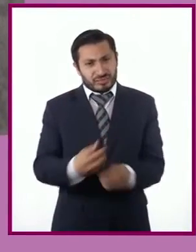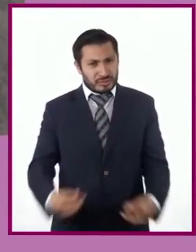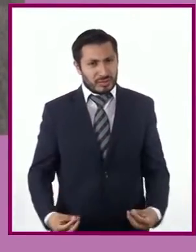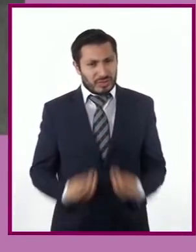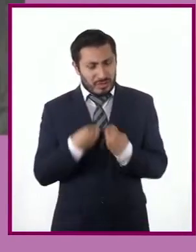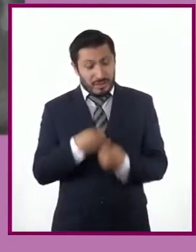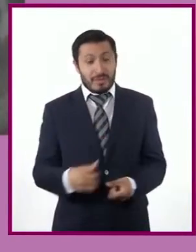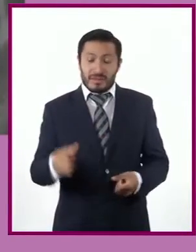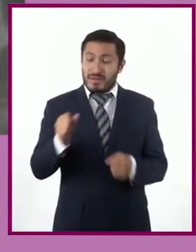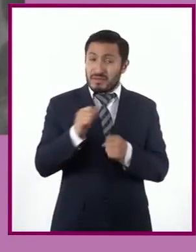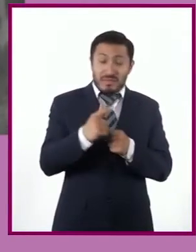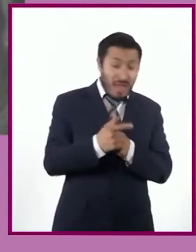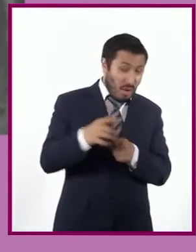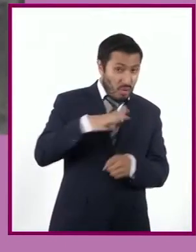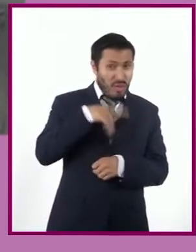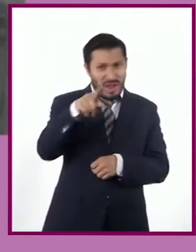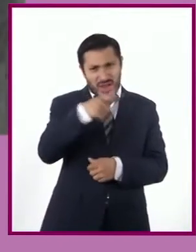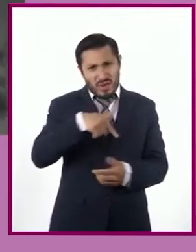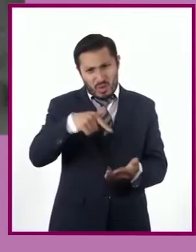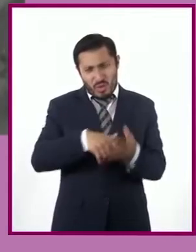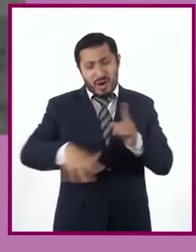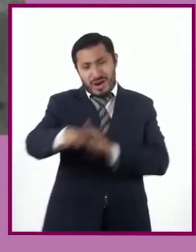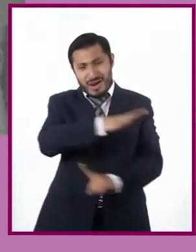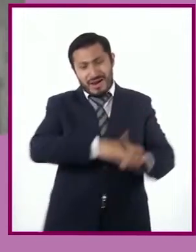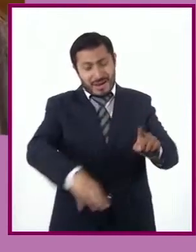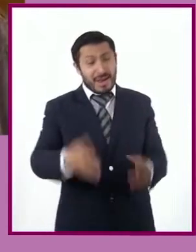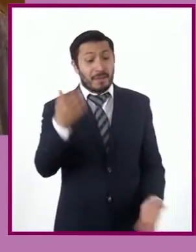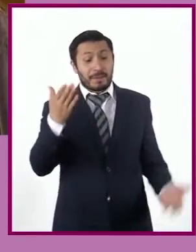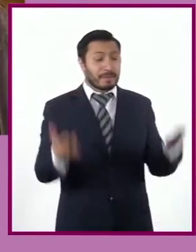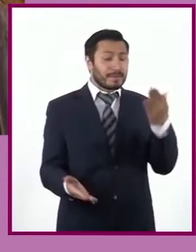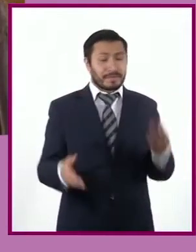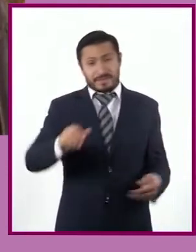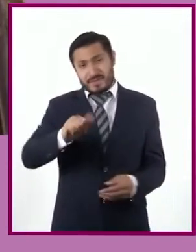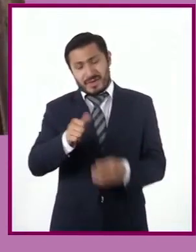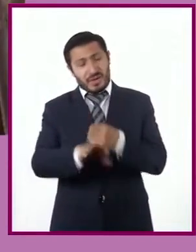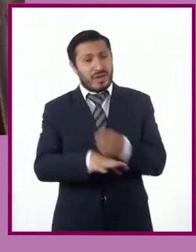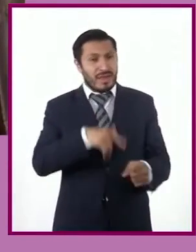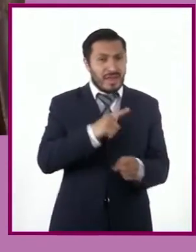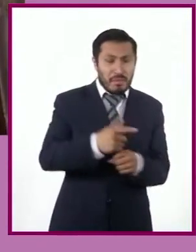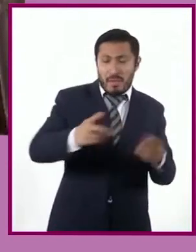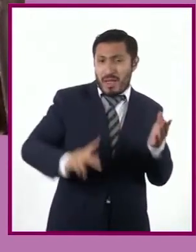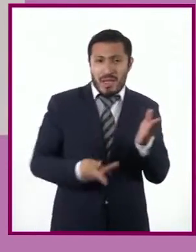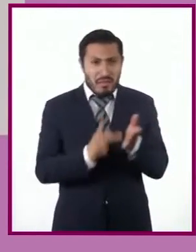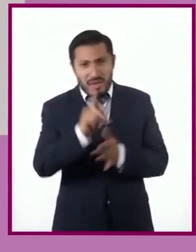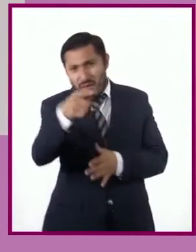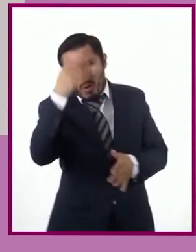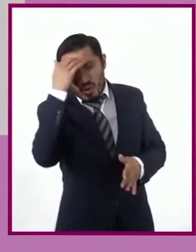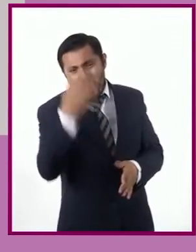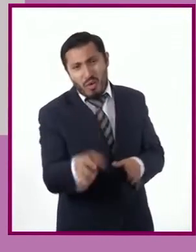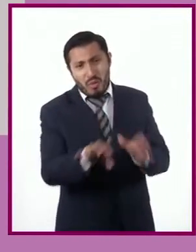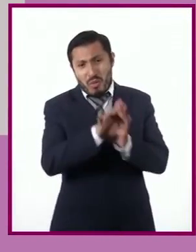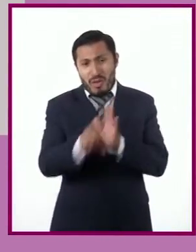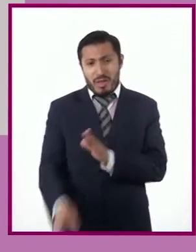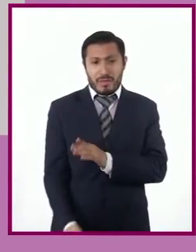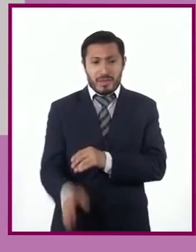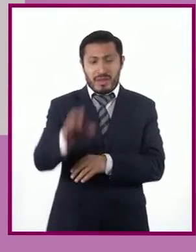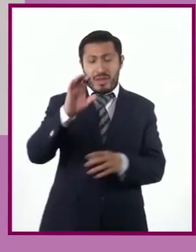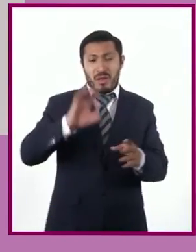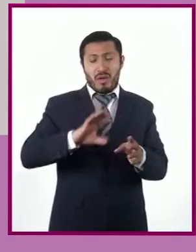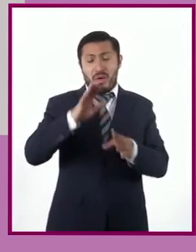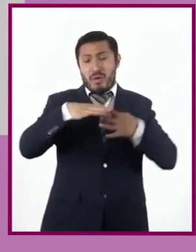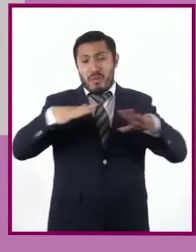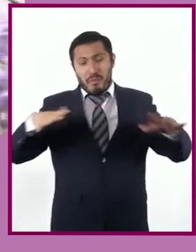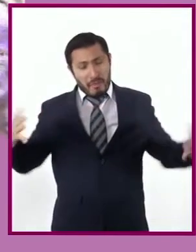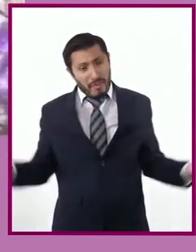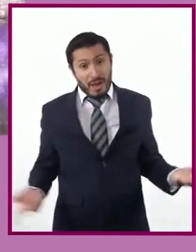fósil en el lugar donde vives? Compara los fósiles que has visto con algunos animales o plantas que conoces, como las conchas de mar o helechos.